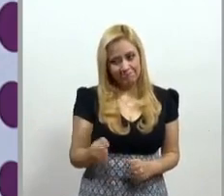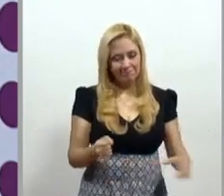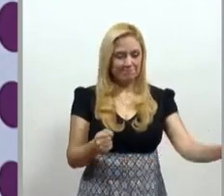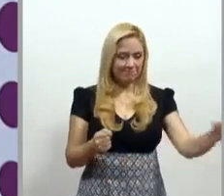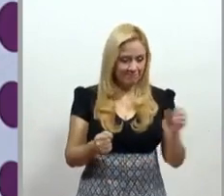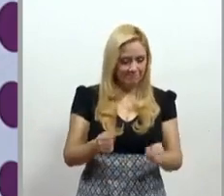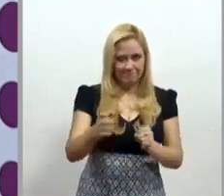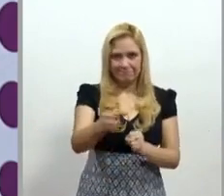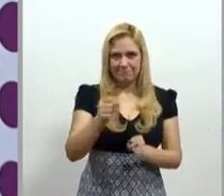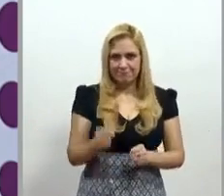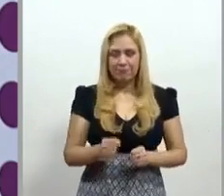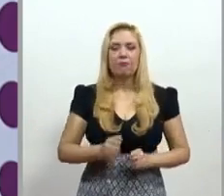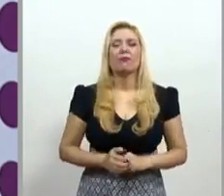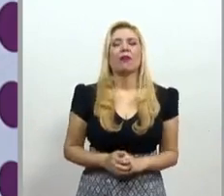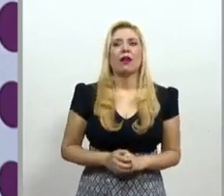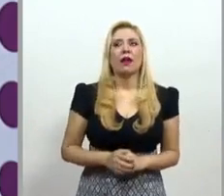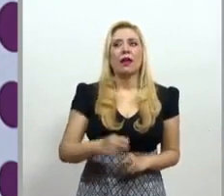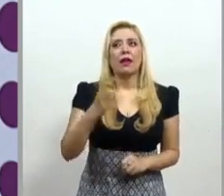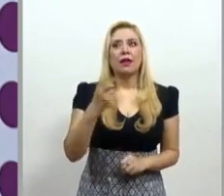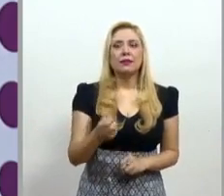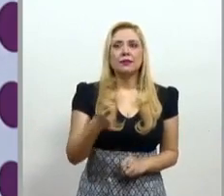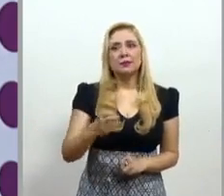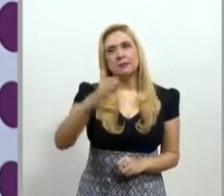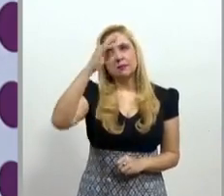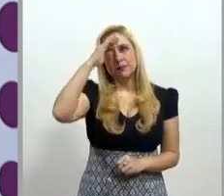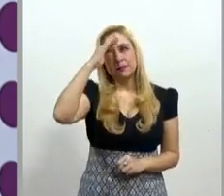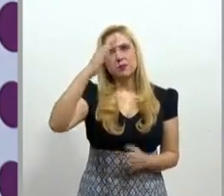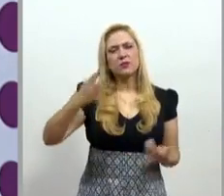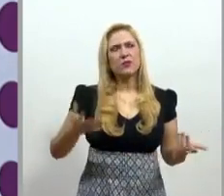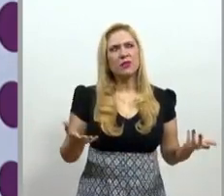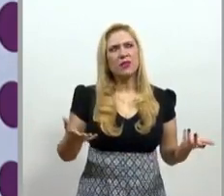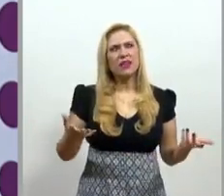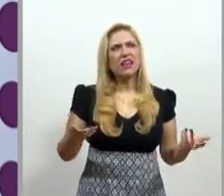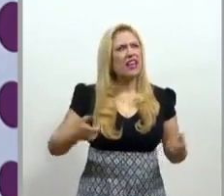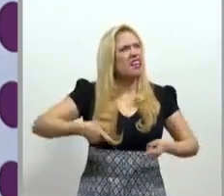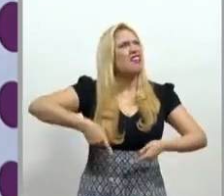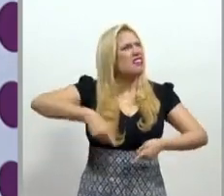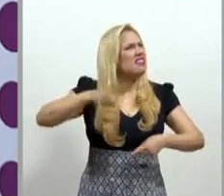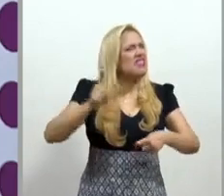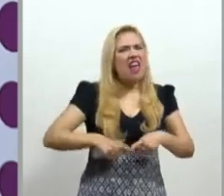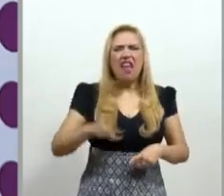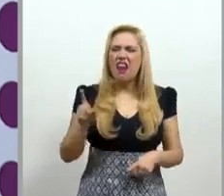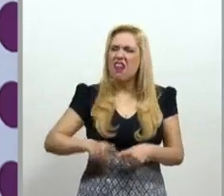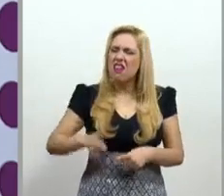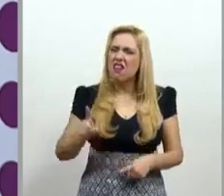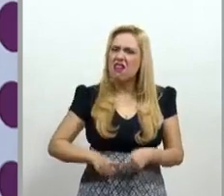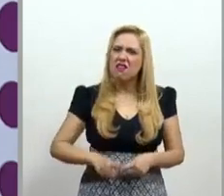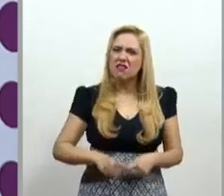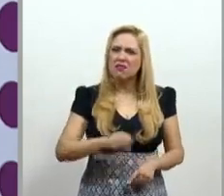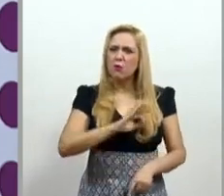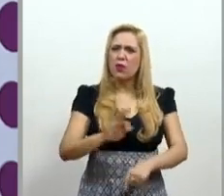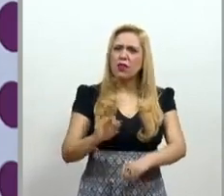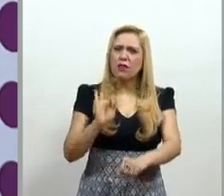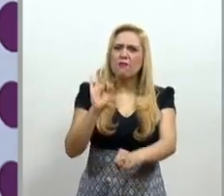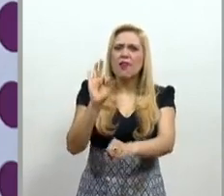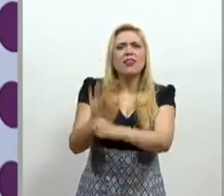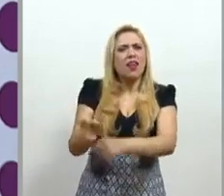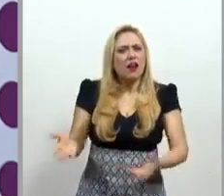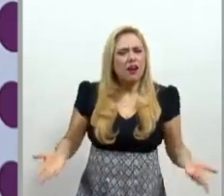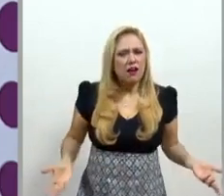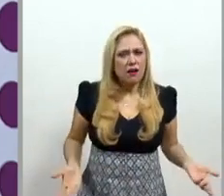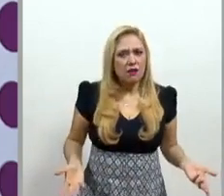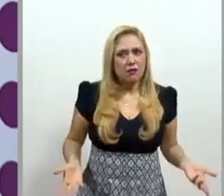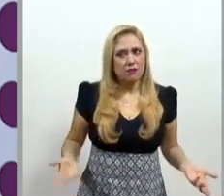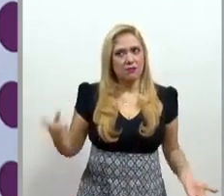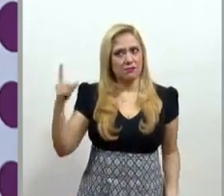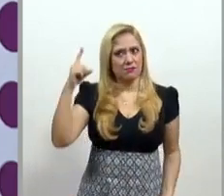parte de los ciudadanos. Entonces, esta pregunta de ¿y realmente quién puede defenderlo? Trae una complejidad